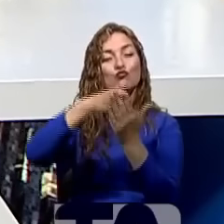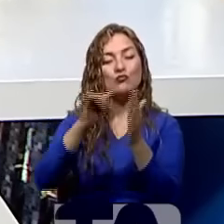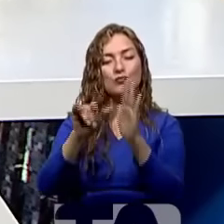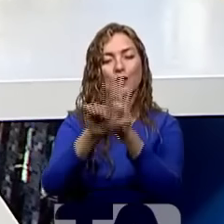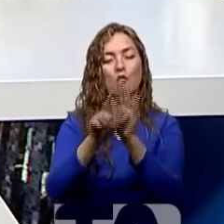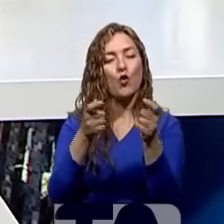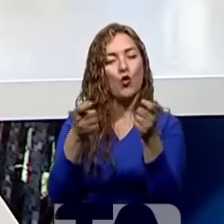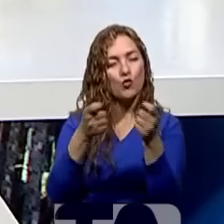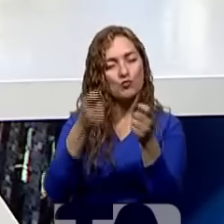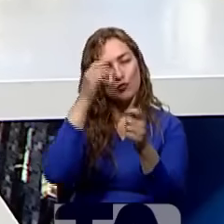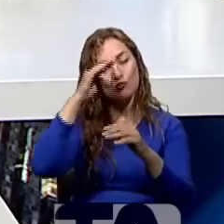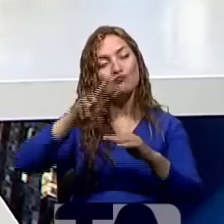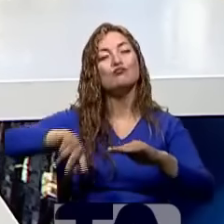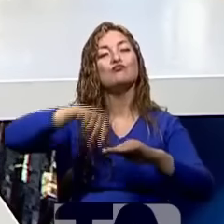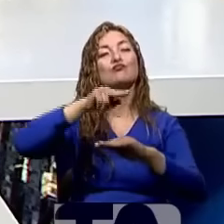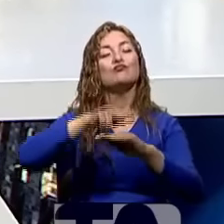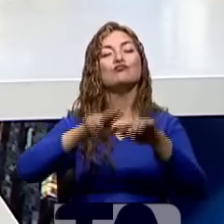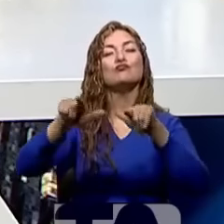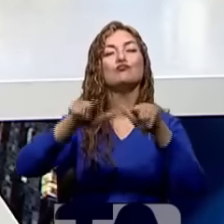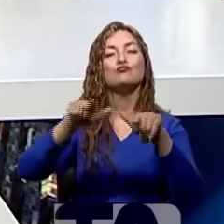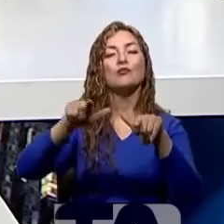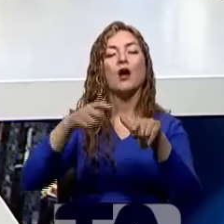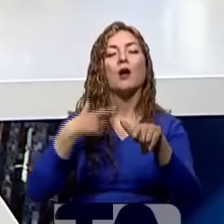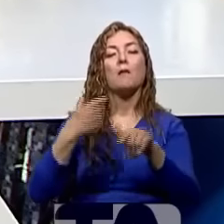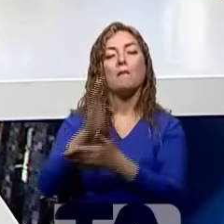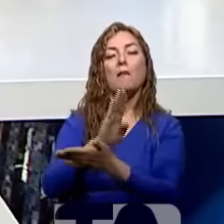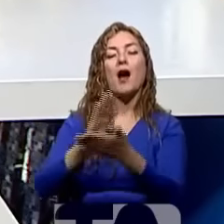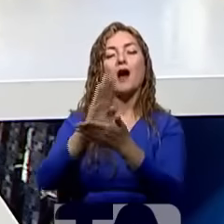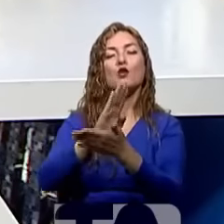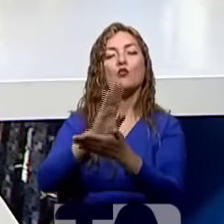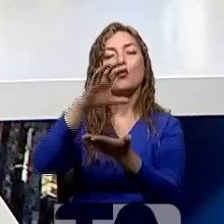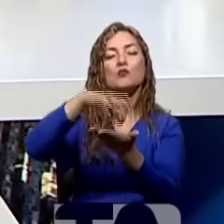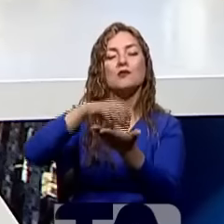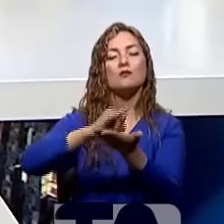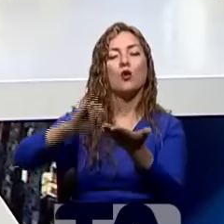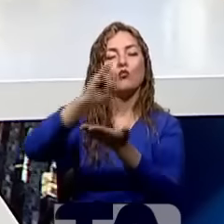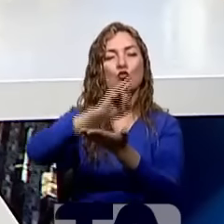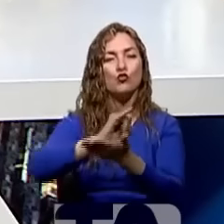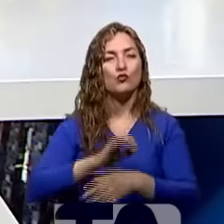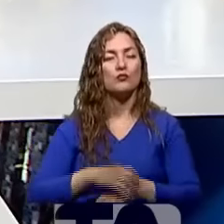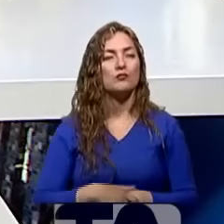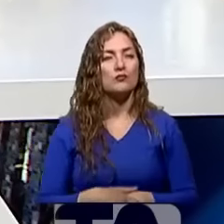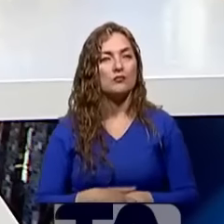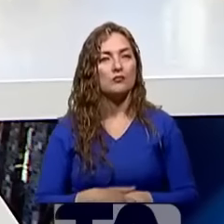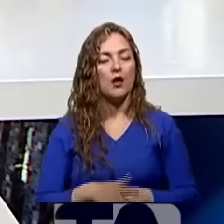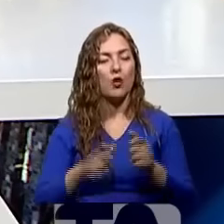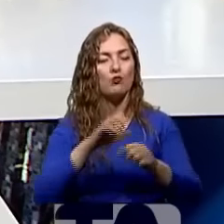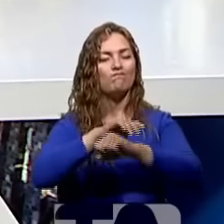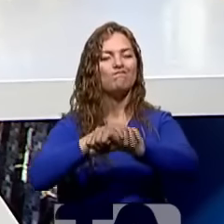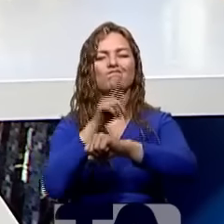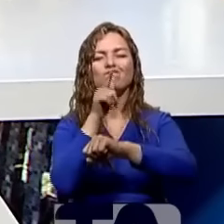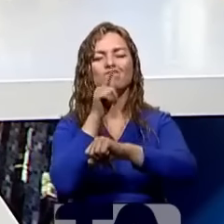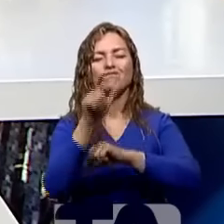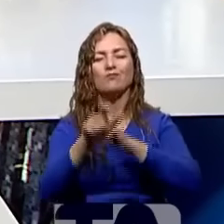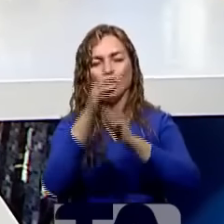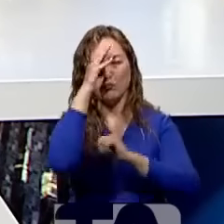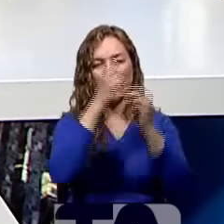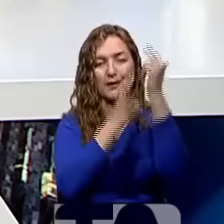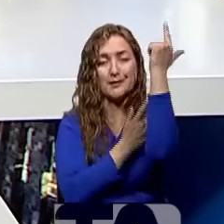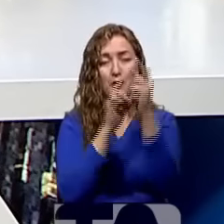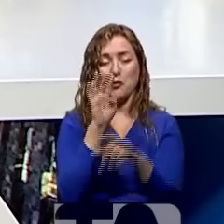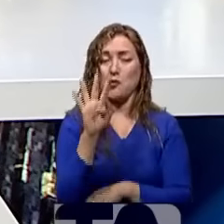un operativo policial que se realizó en el sector de Buenos Aires, esto en la provincia de Imbabura. Y entre los aprehendidos están 4 militares